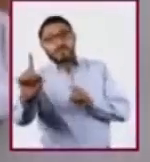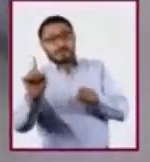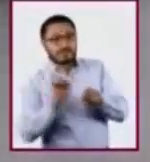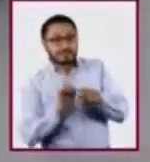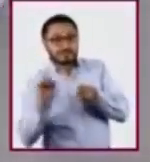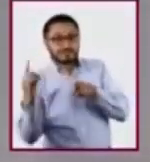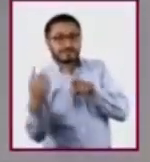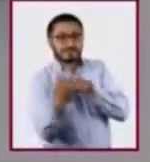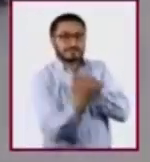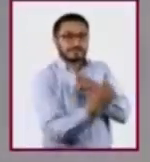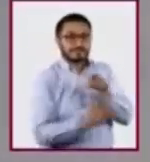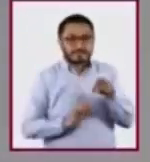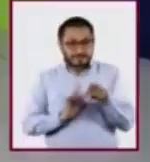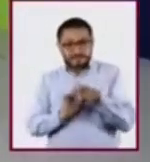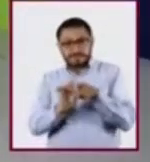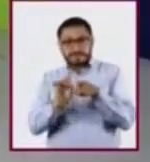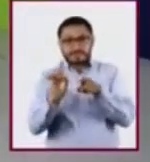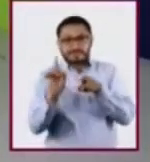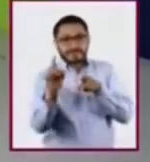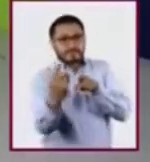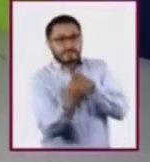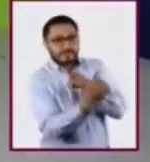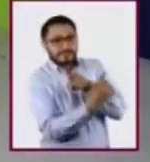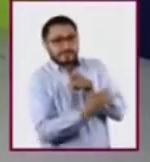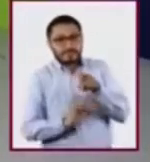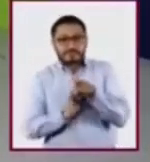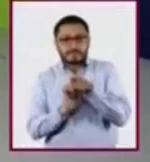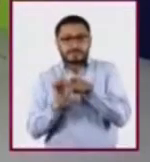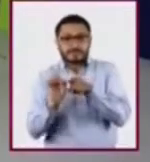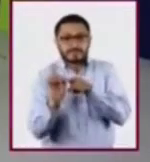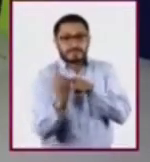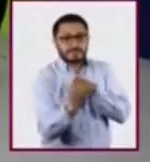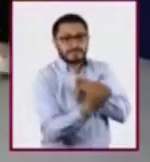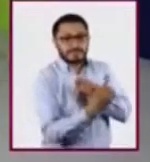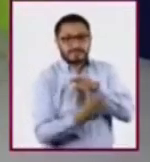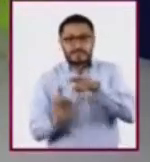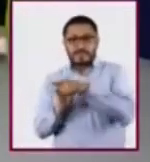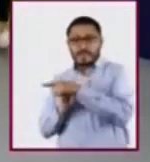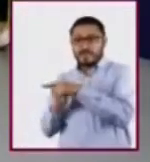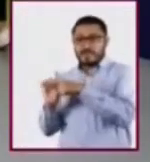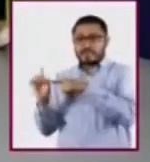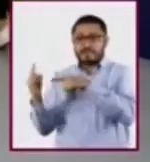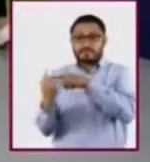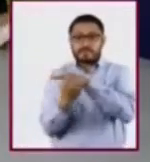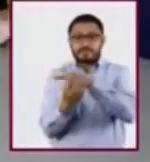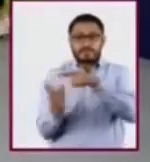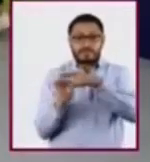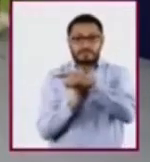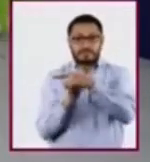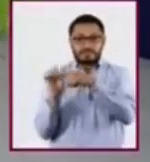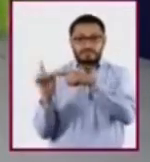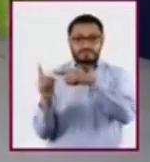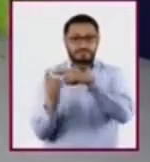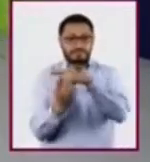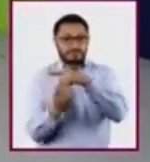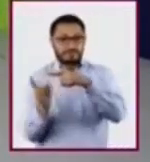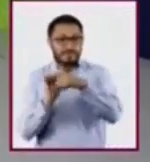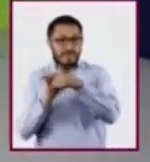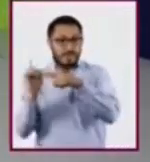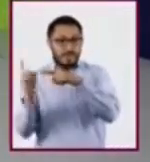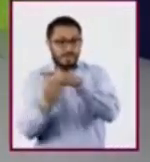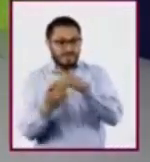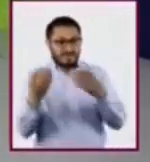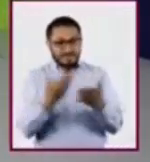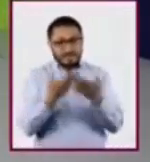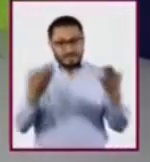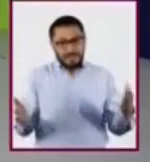la cuerda y seguimos caminando, elevando bien los talones. Ahora vamos a cambiar, apoyamos los talones